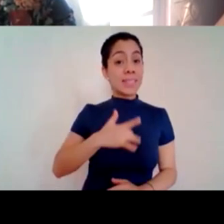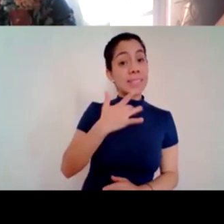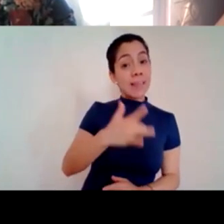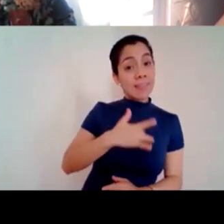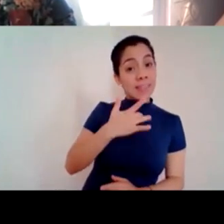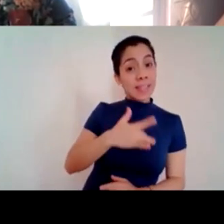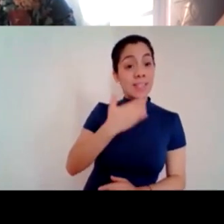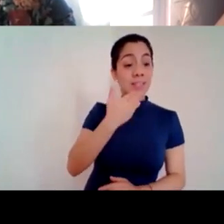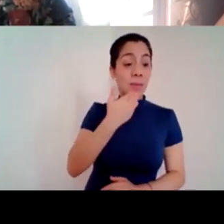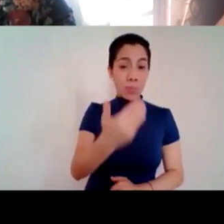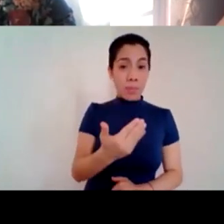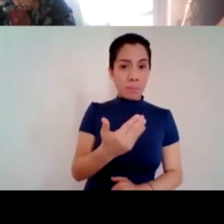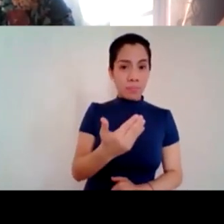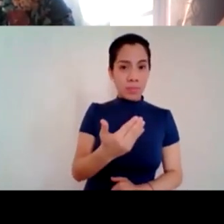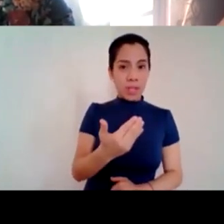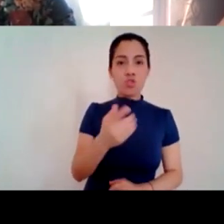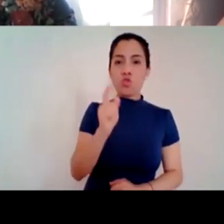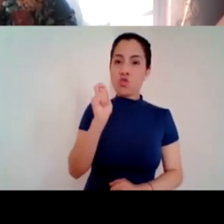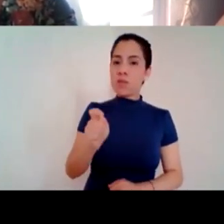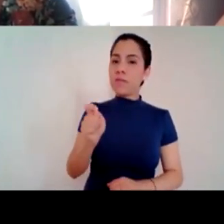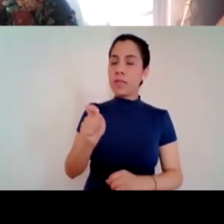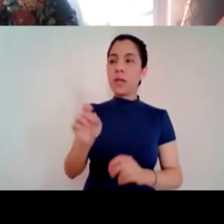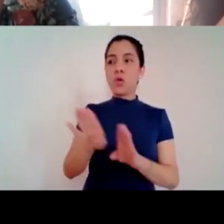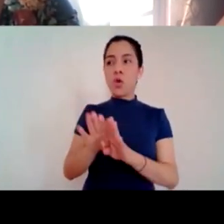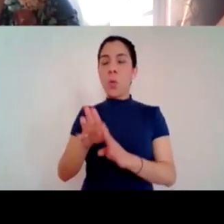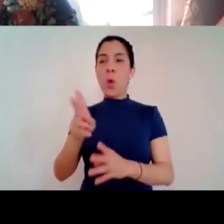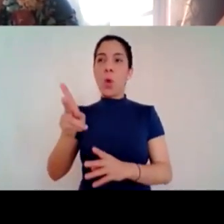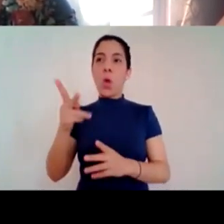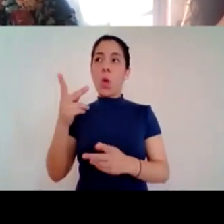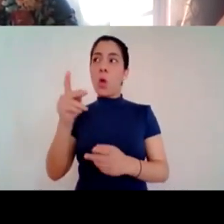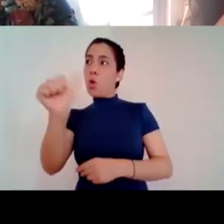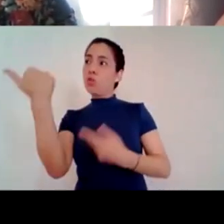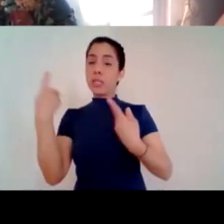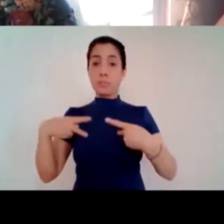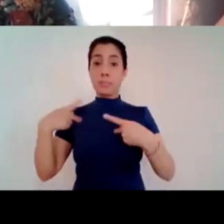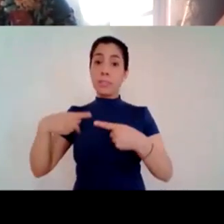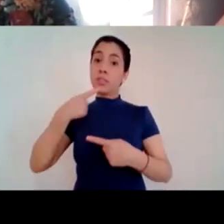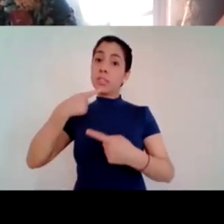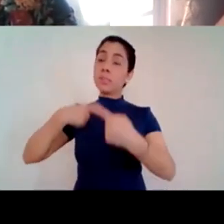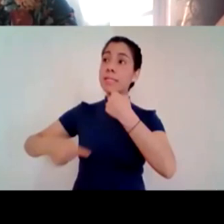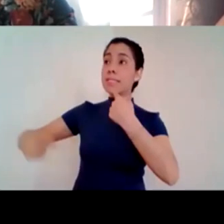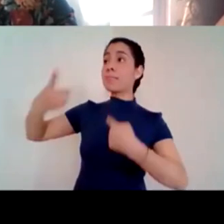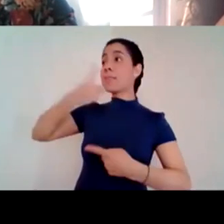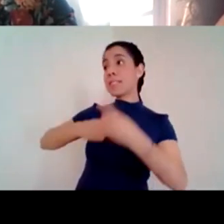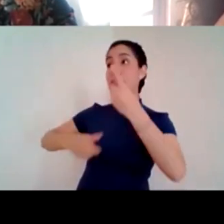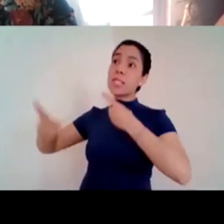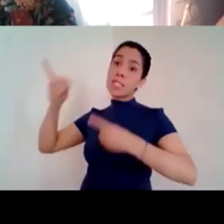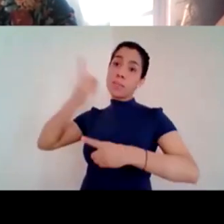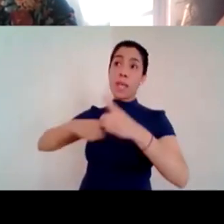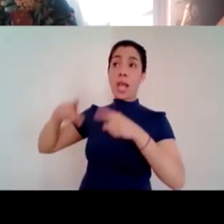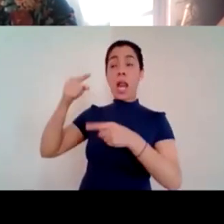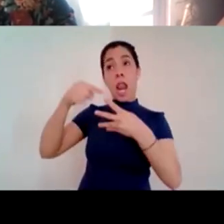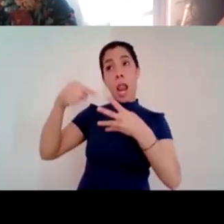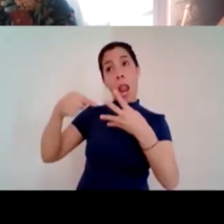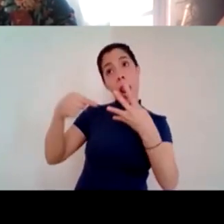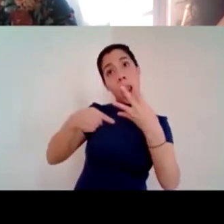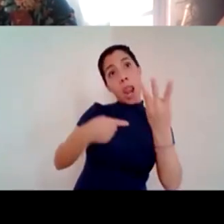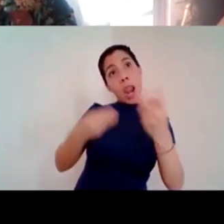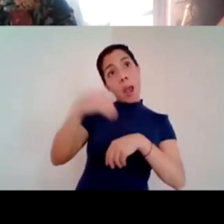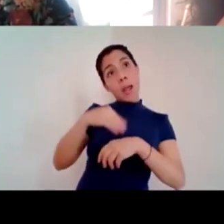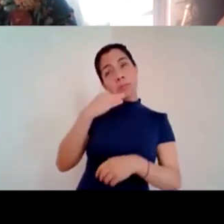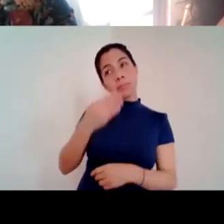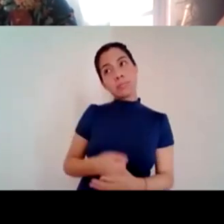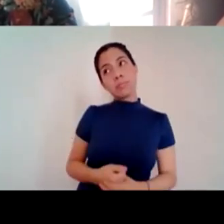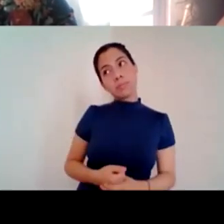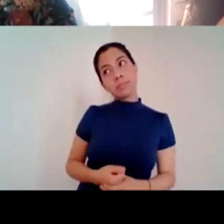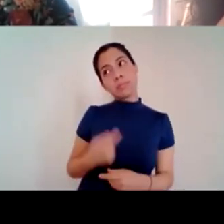no tiene que ver con lo que los otros quieren que yo haga tiene que ver con cómo yo siento en ese espacio y lo que yo esperaría de los niños y las niñas es